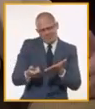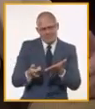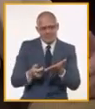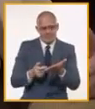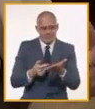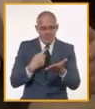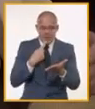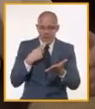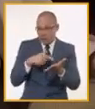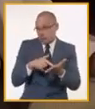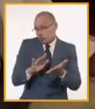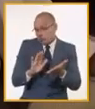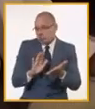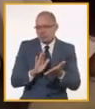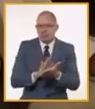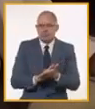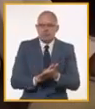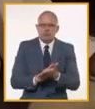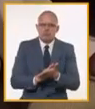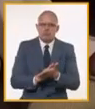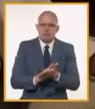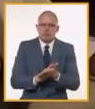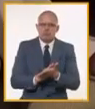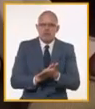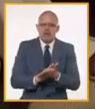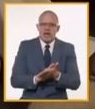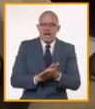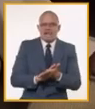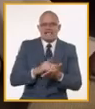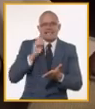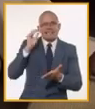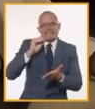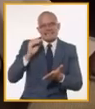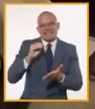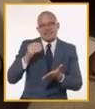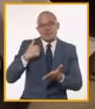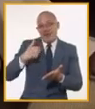que yo sé que tenía también que transmitirla.